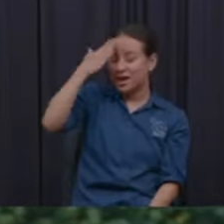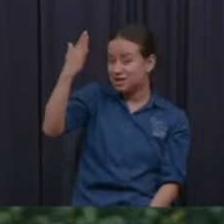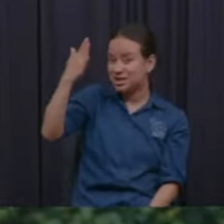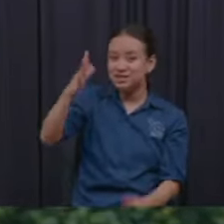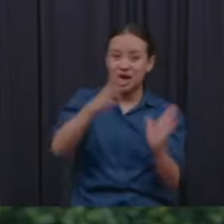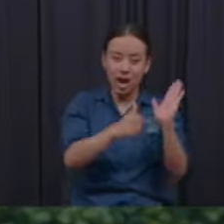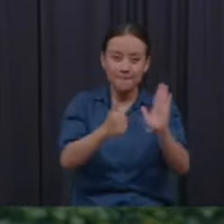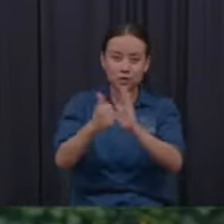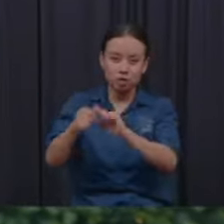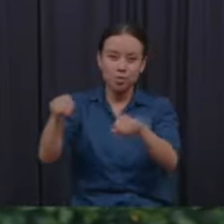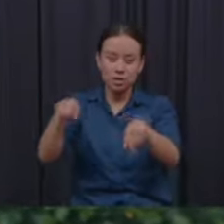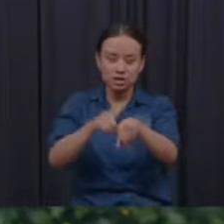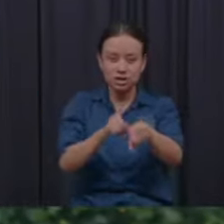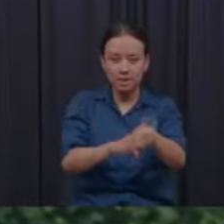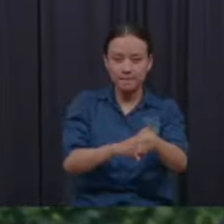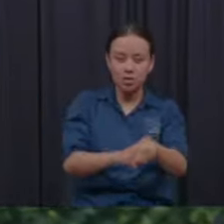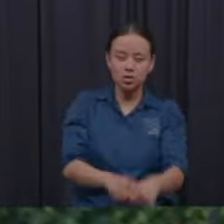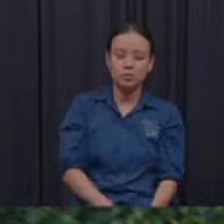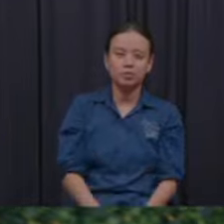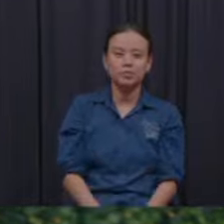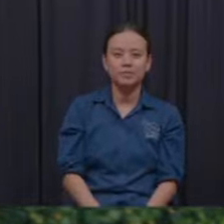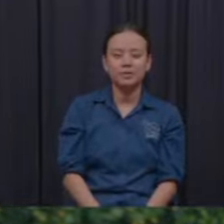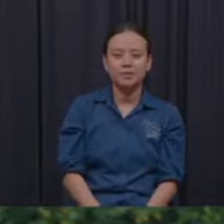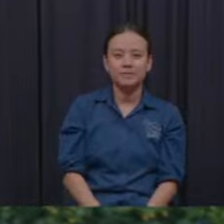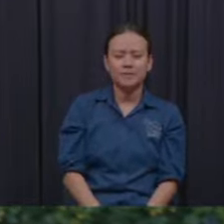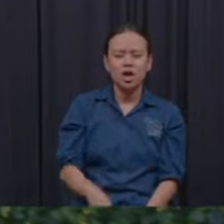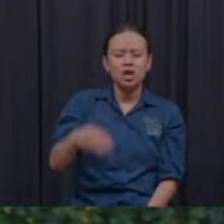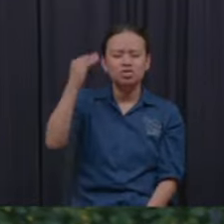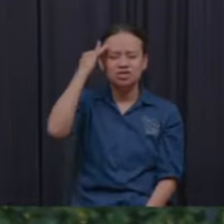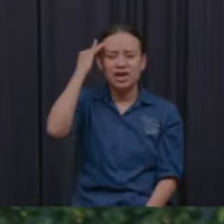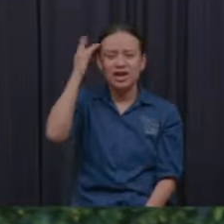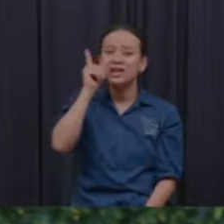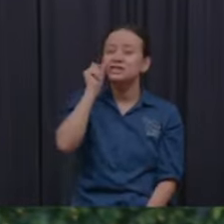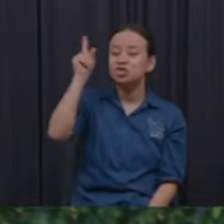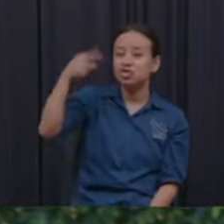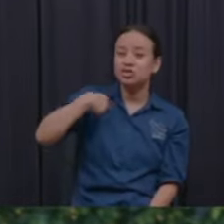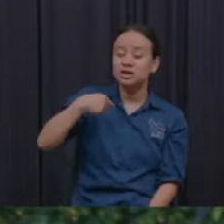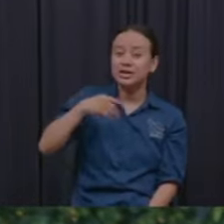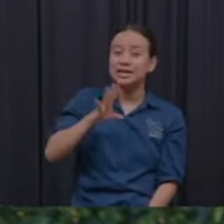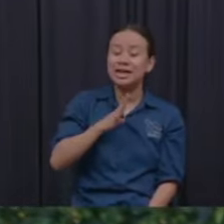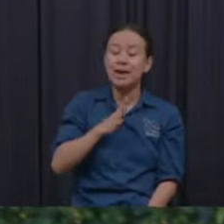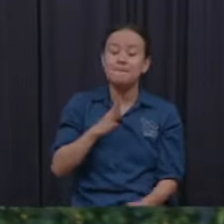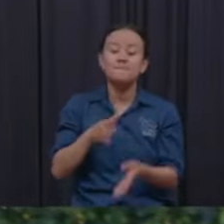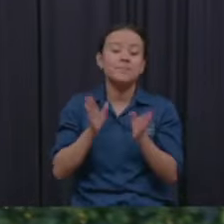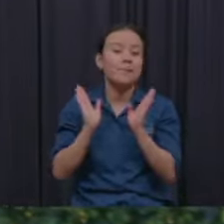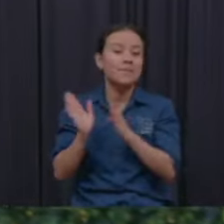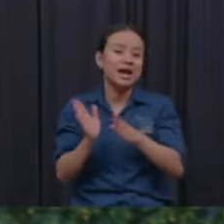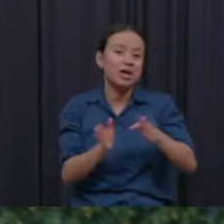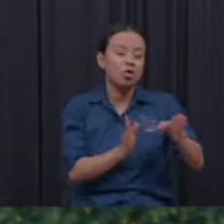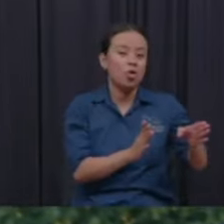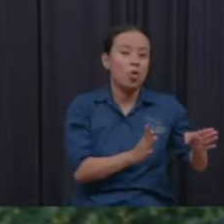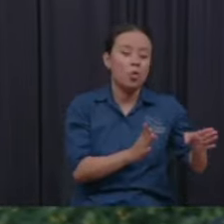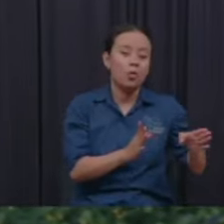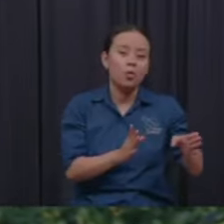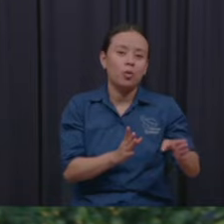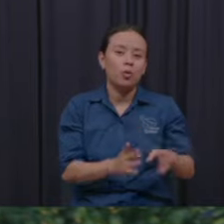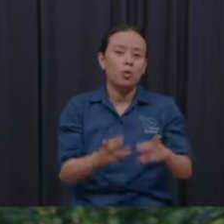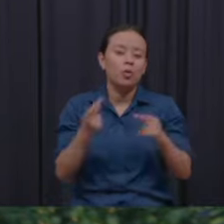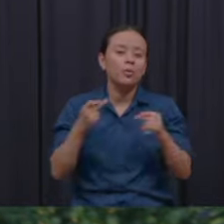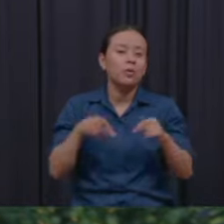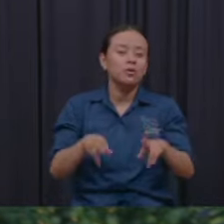Y pues yo sé que el Señor tiene un propósito enorme. Desde que recibí la